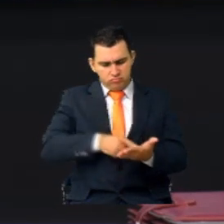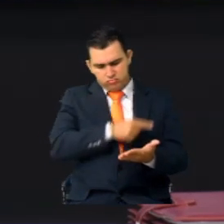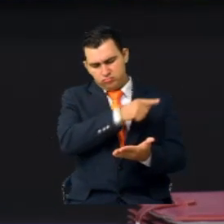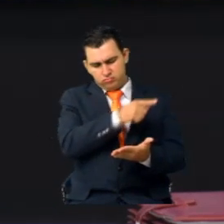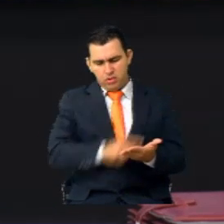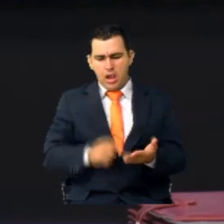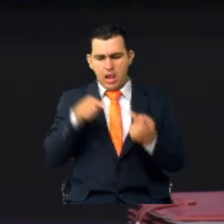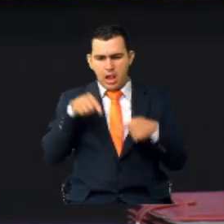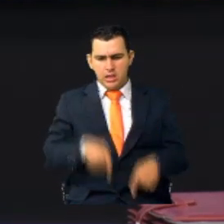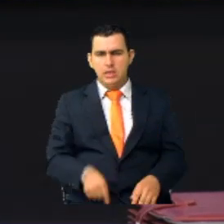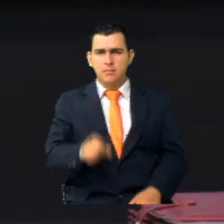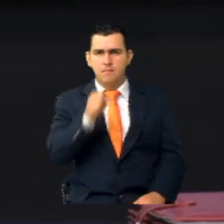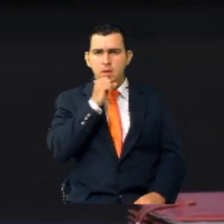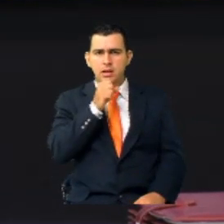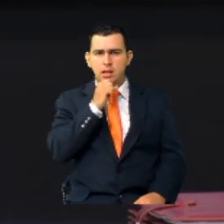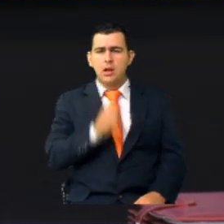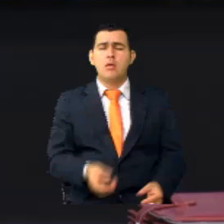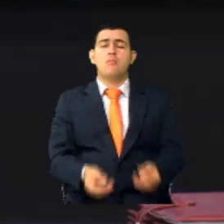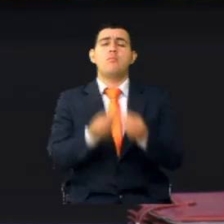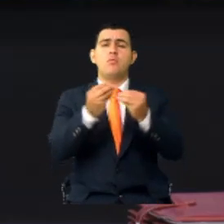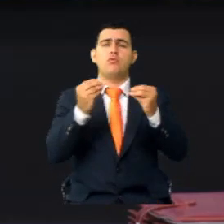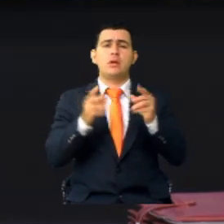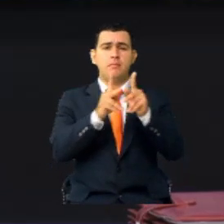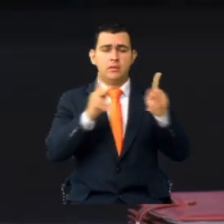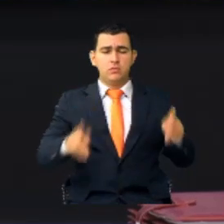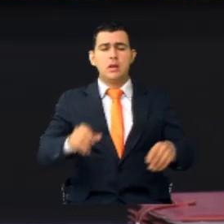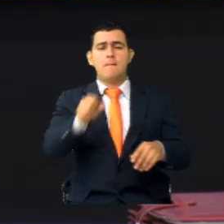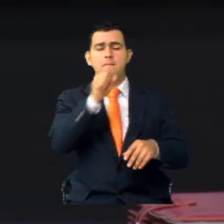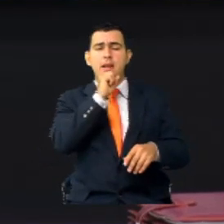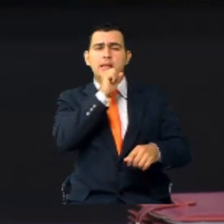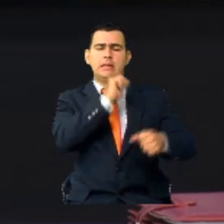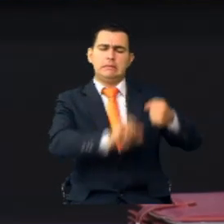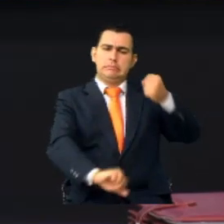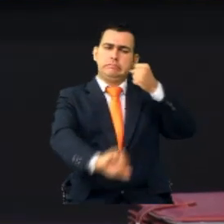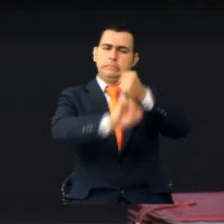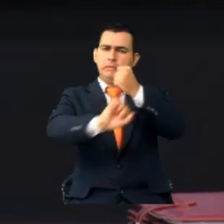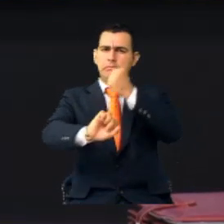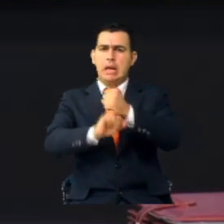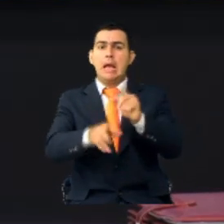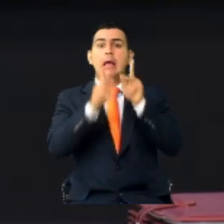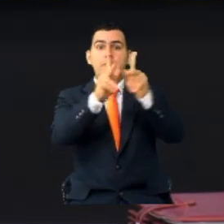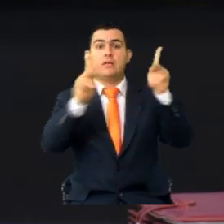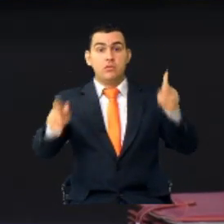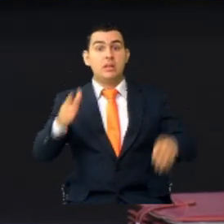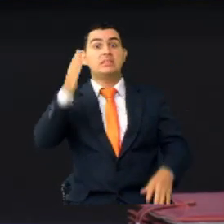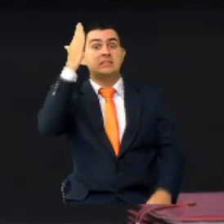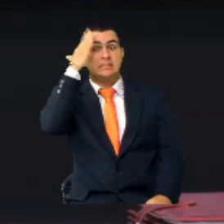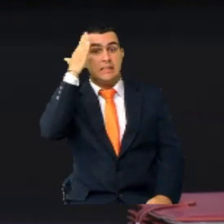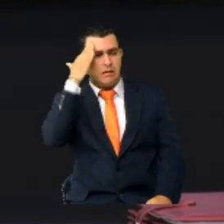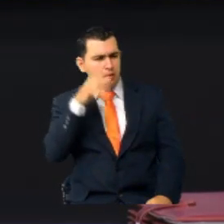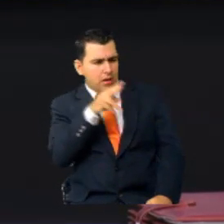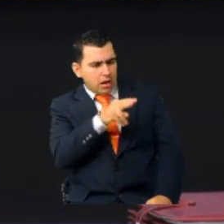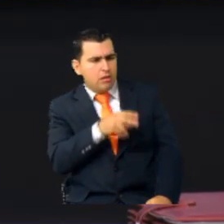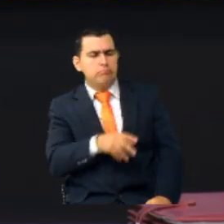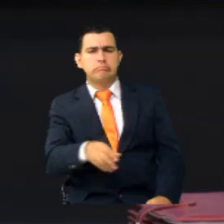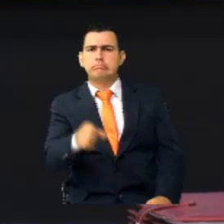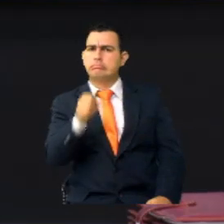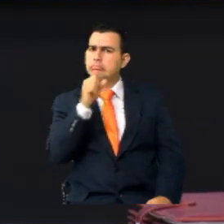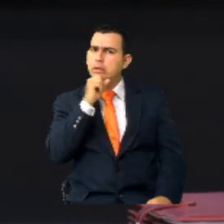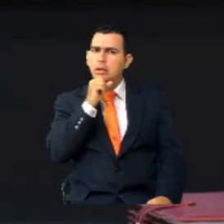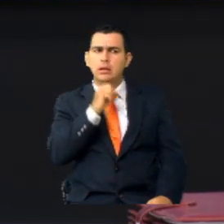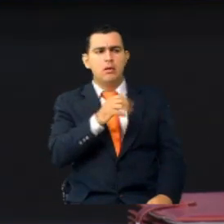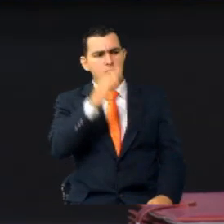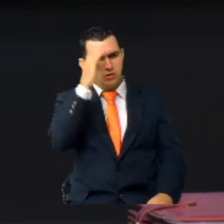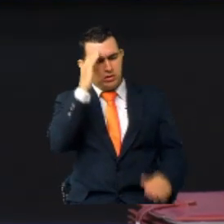ciudad, porque miles de barranqueños me están apoyando y están convencidos que Horacio Henao encarna algo